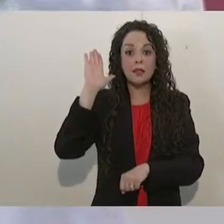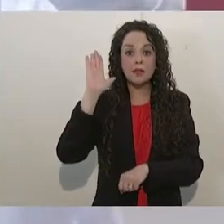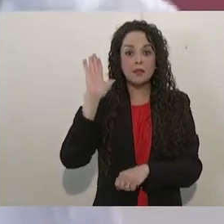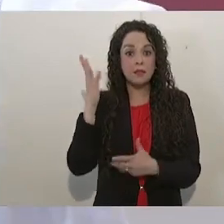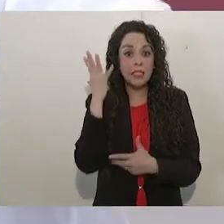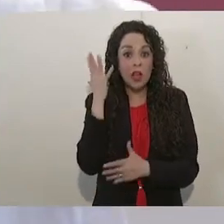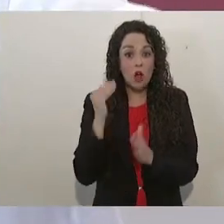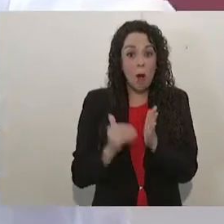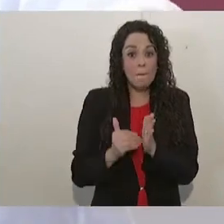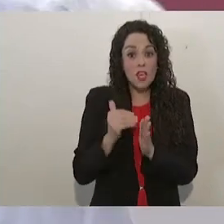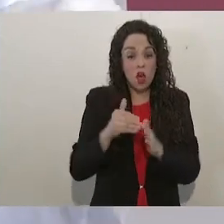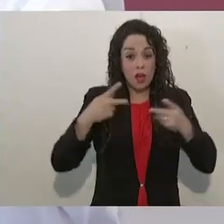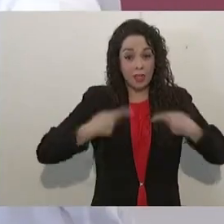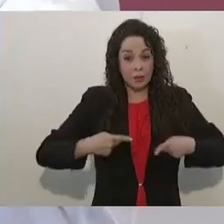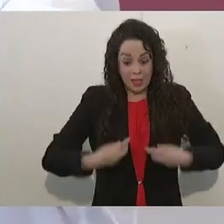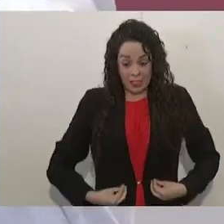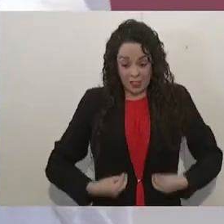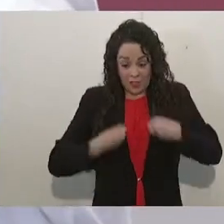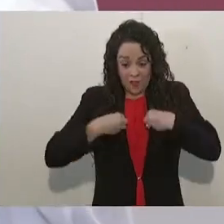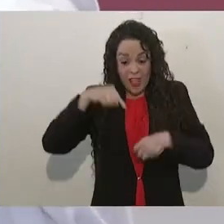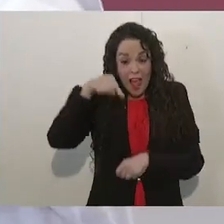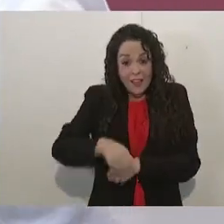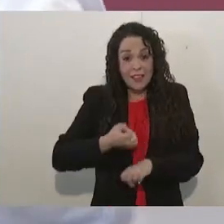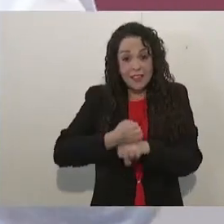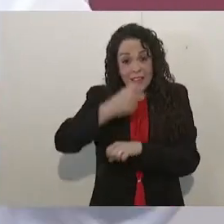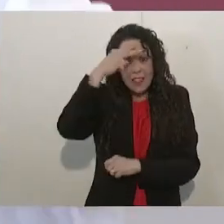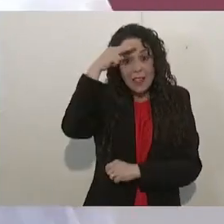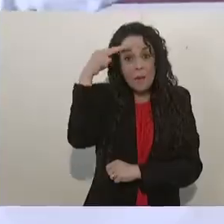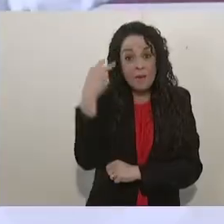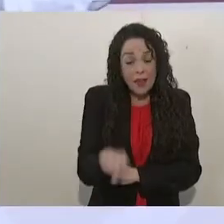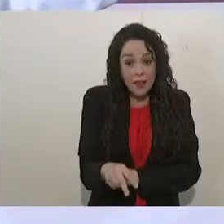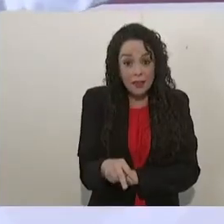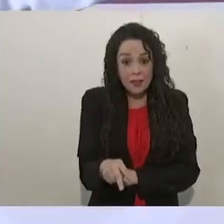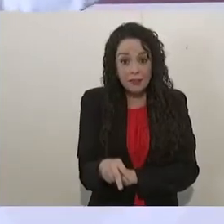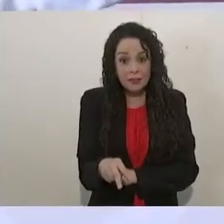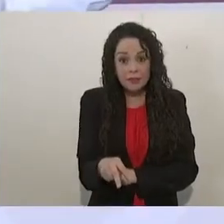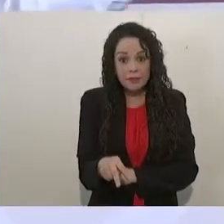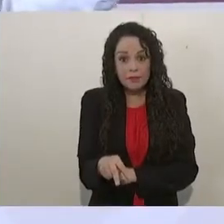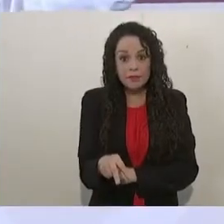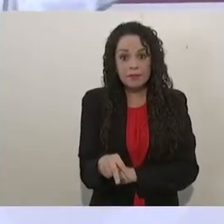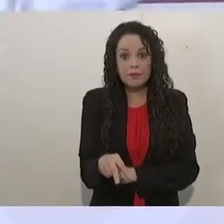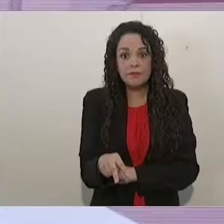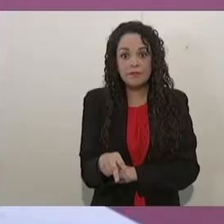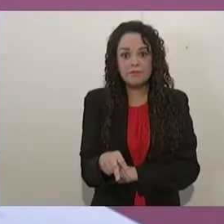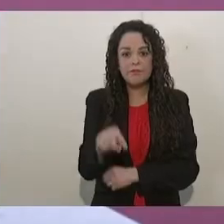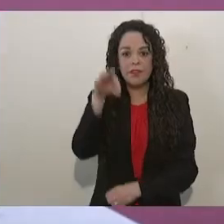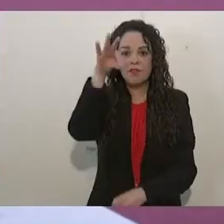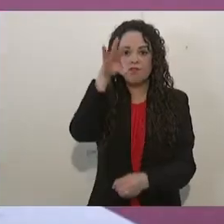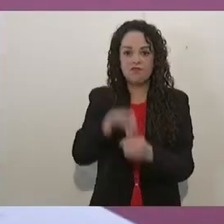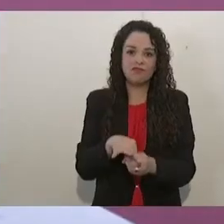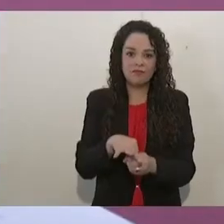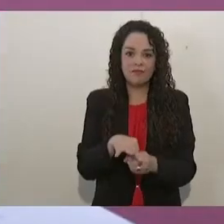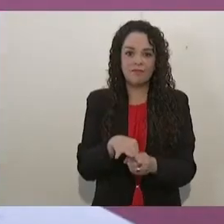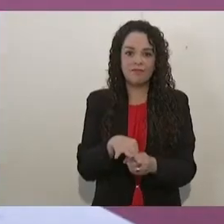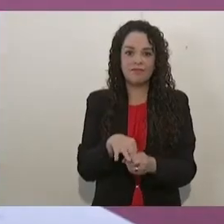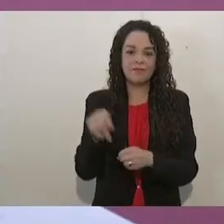de mexiquenses, 5 millones votaron por Claudia Sheinbaum.